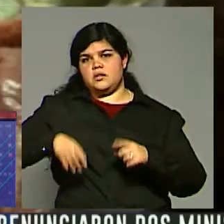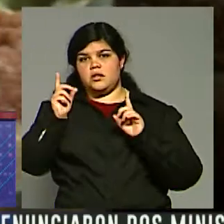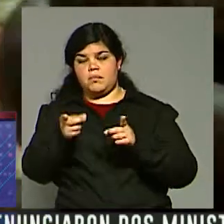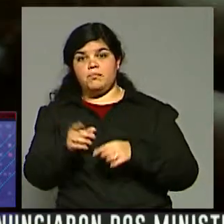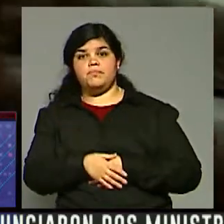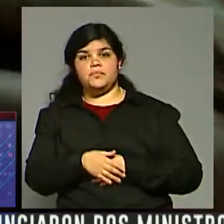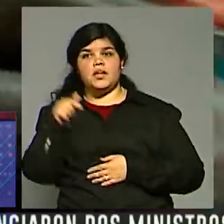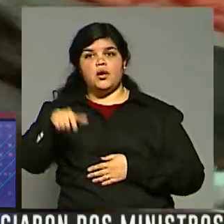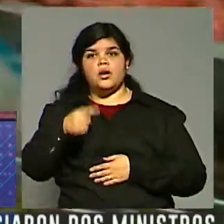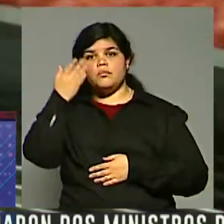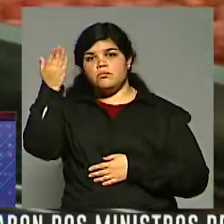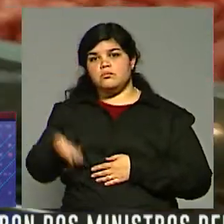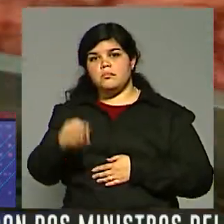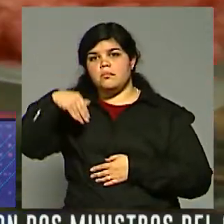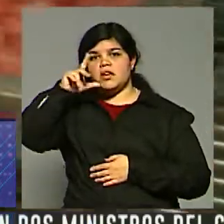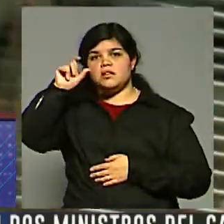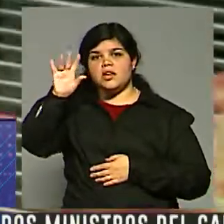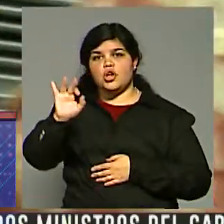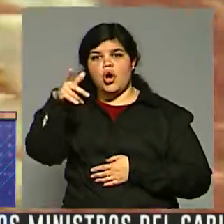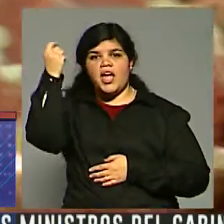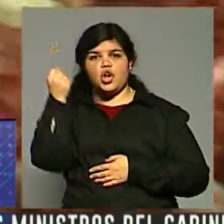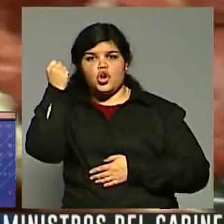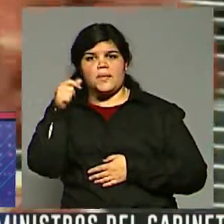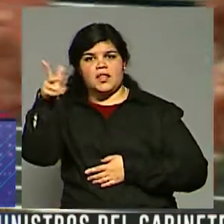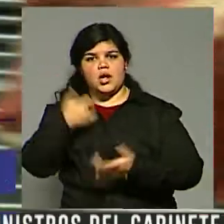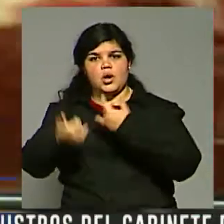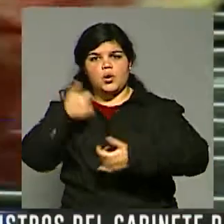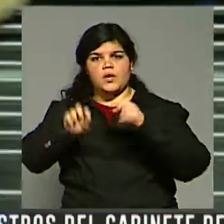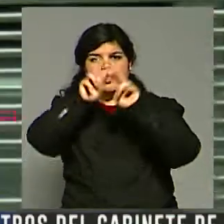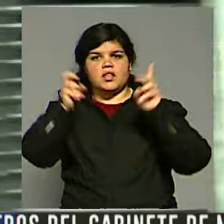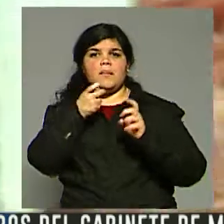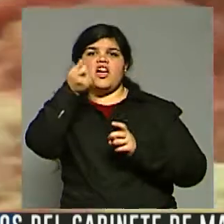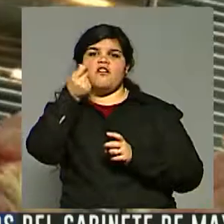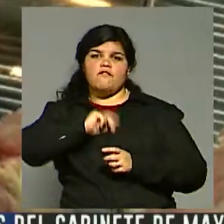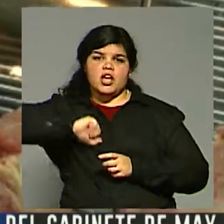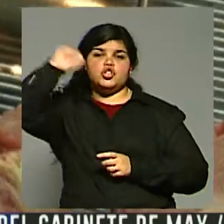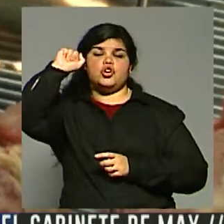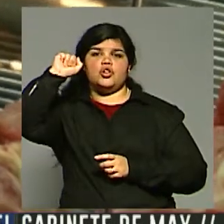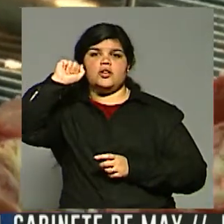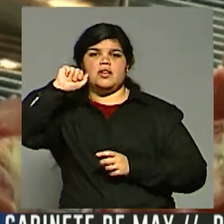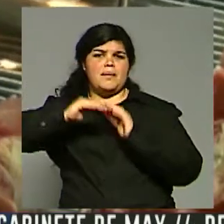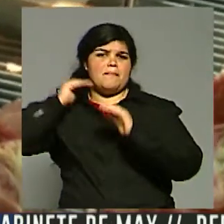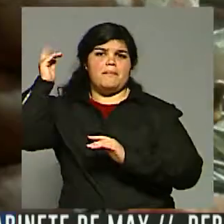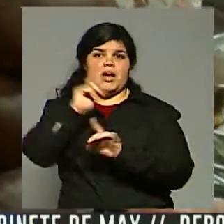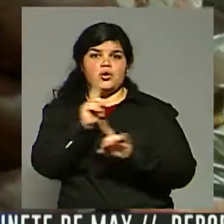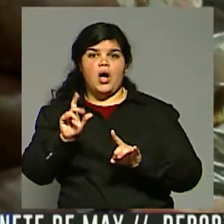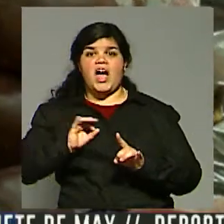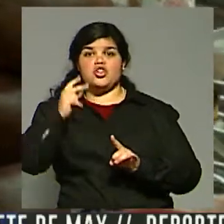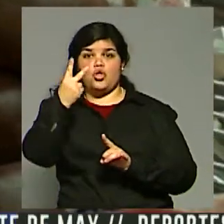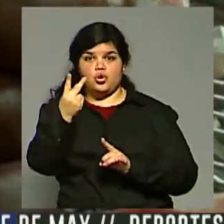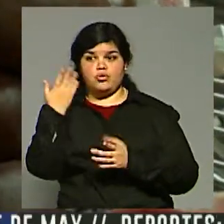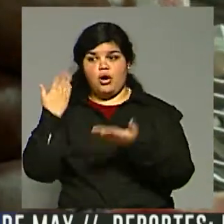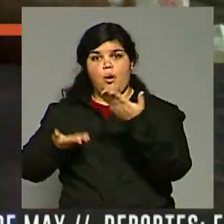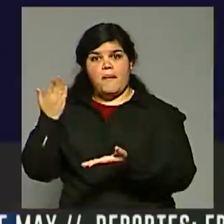con Marcelo Lacanic, que es economista, se refirió al tema, a esta inflación que no se encontraría tan alta en los últimos 2 años.